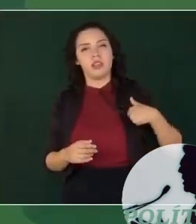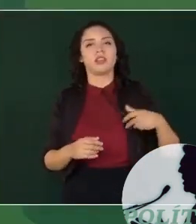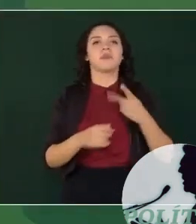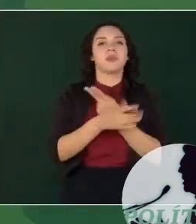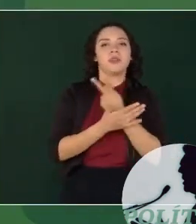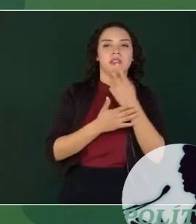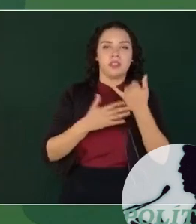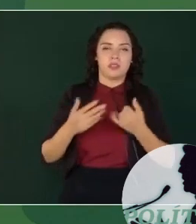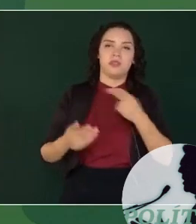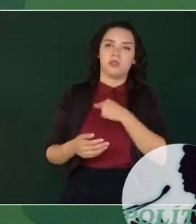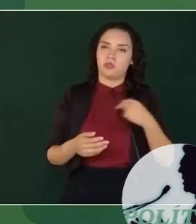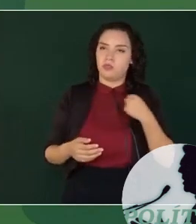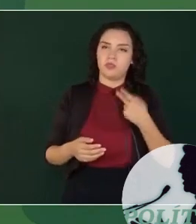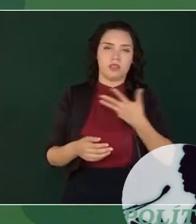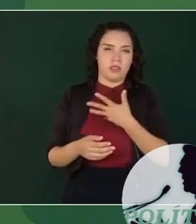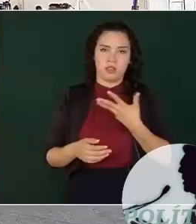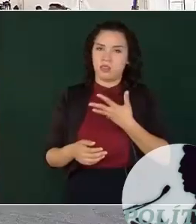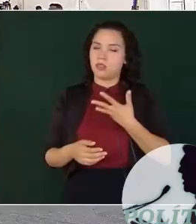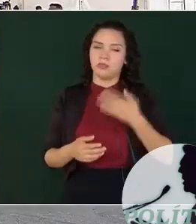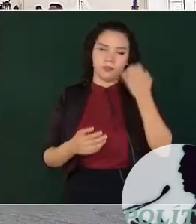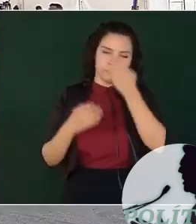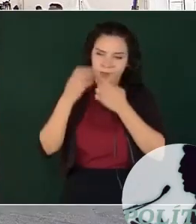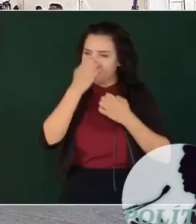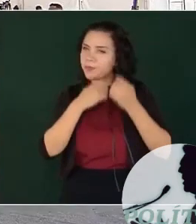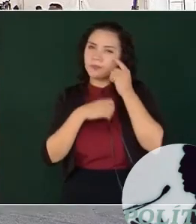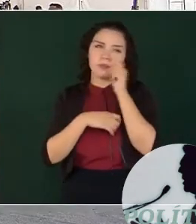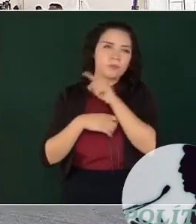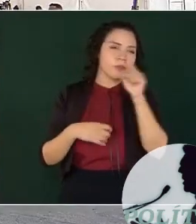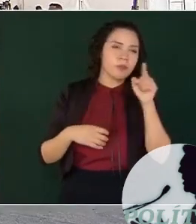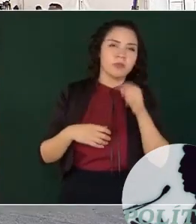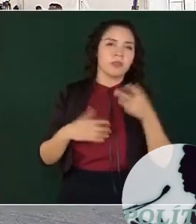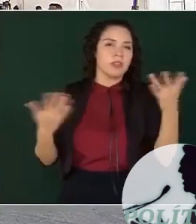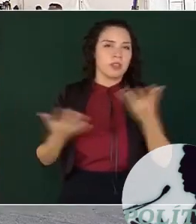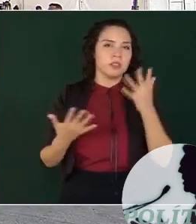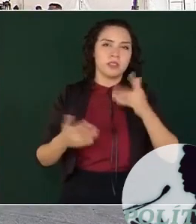que se está analizando para